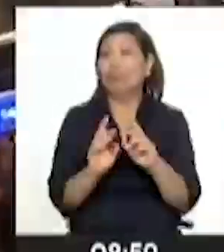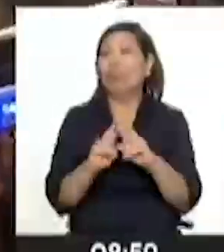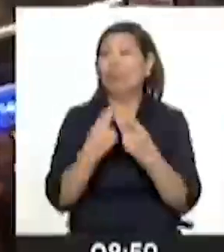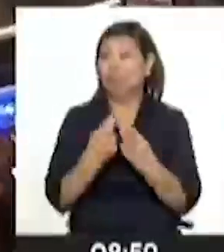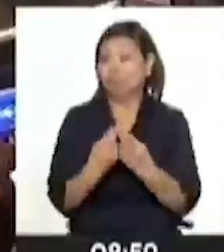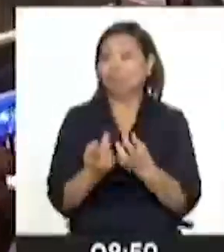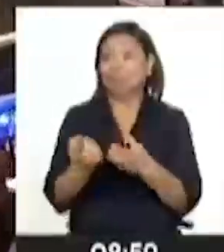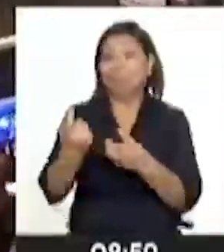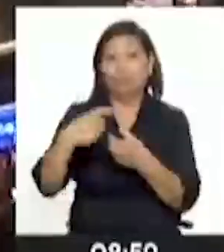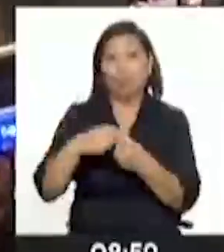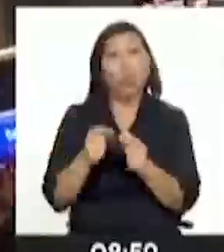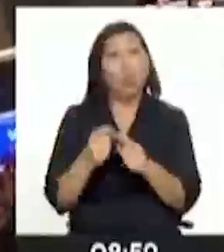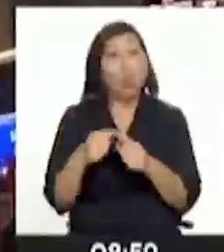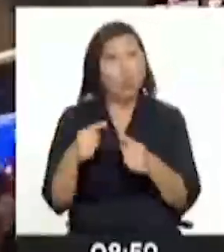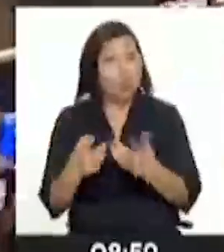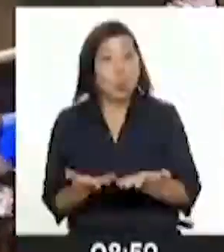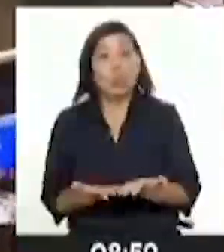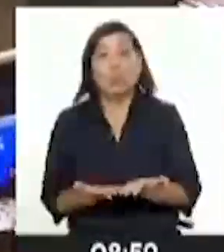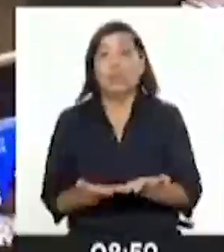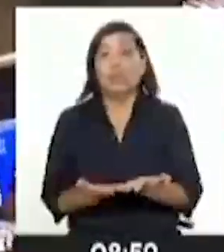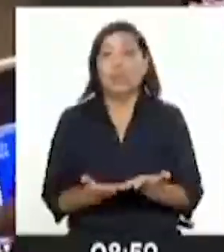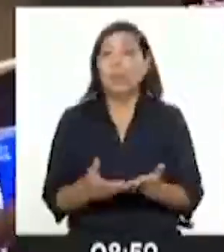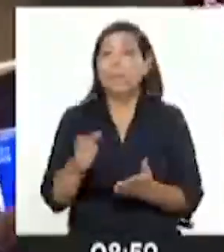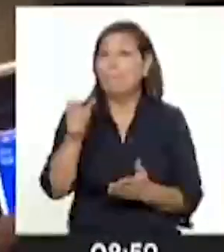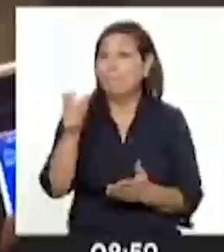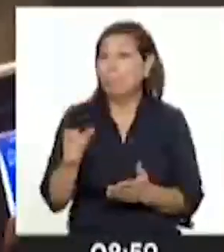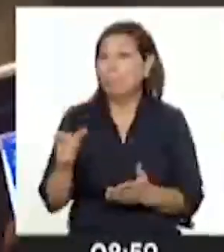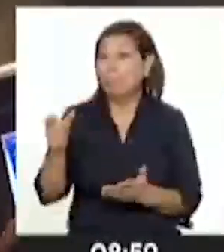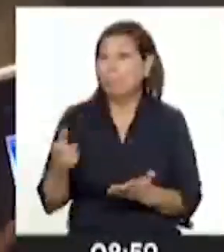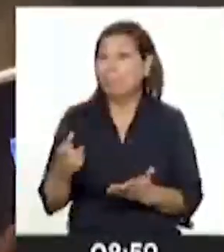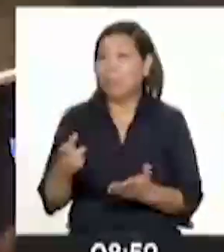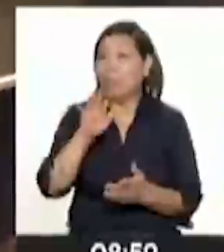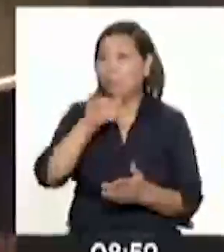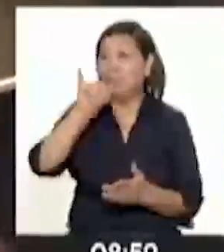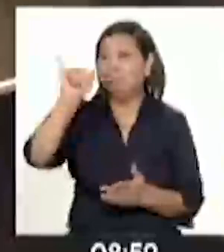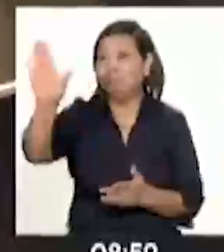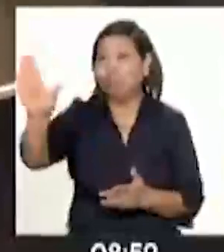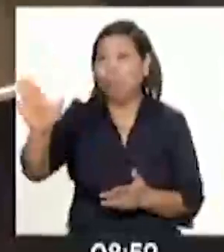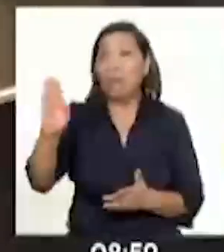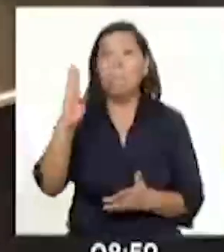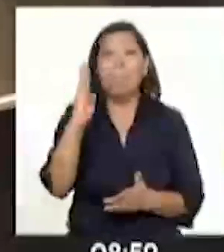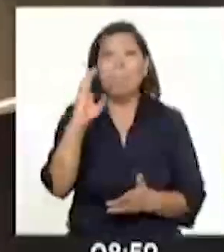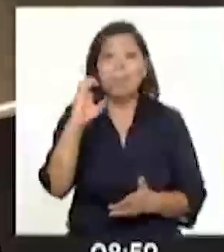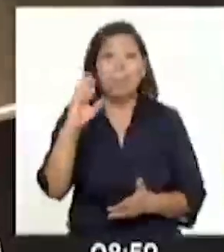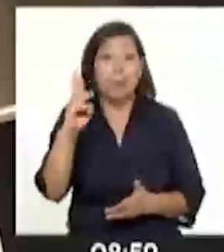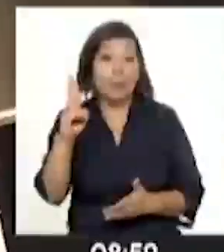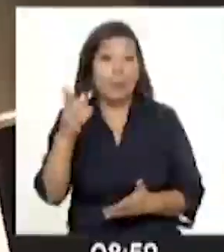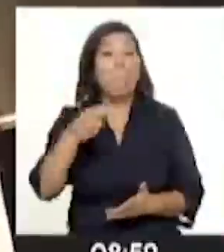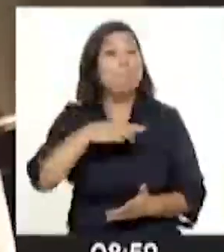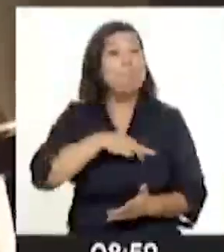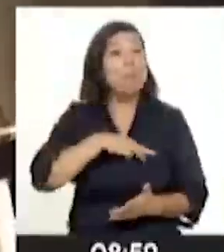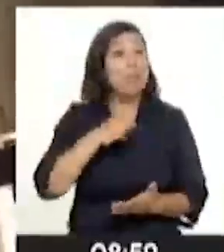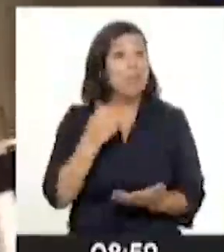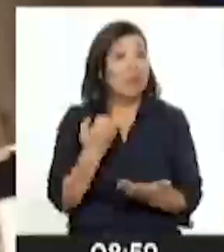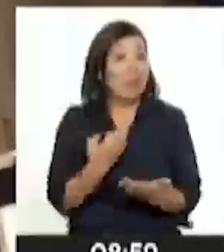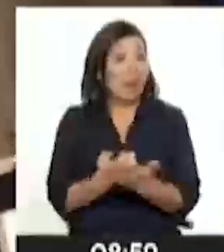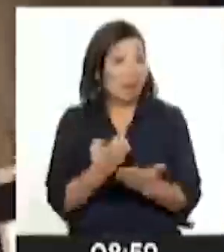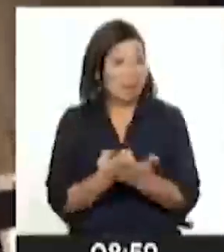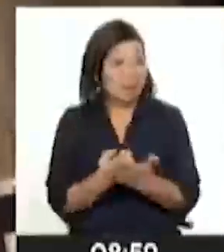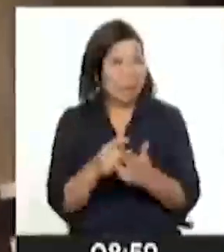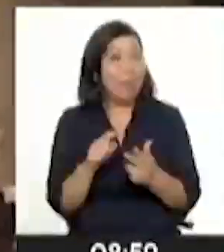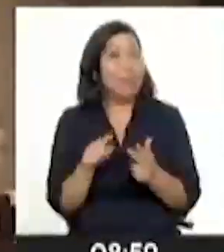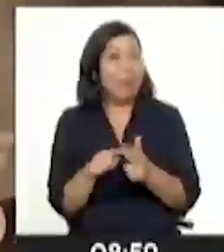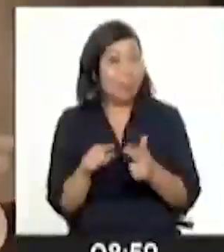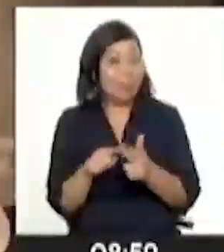que involucra a una serie de funcionarios peruanos, como el Banco Central de Reserva, el Ministro de Economía y, por supuesto,